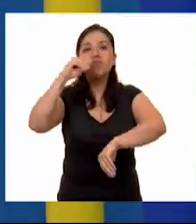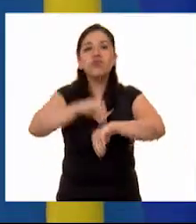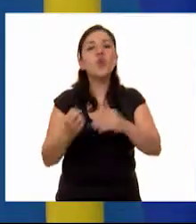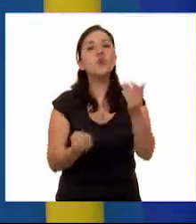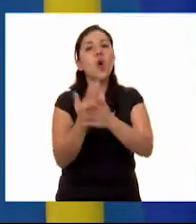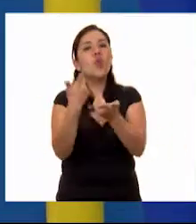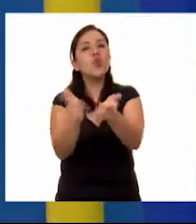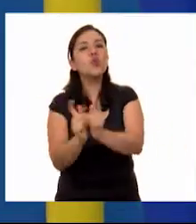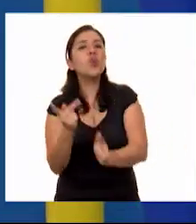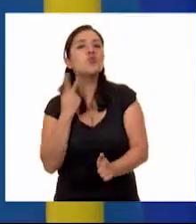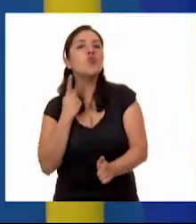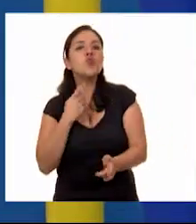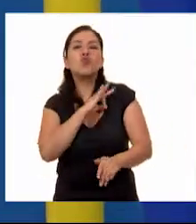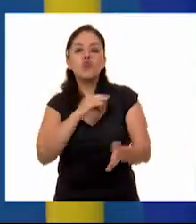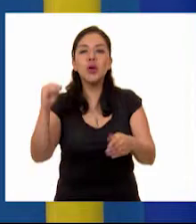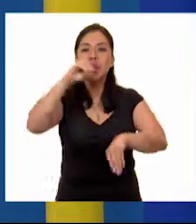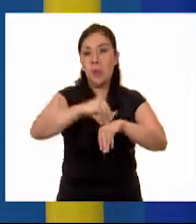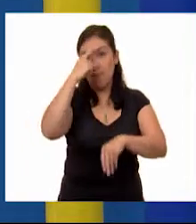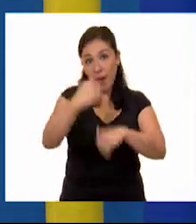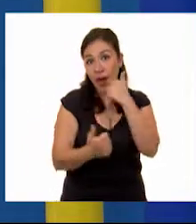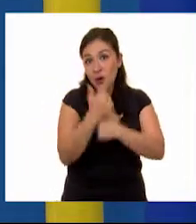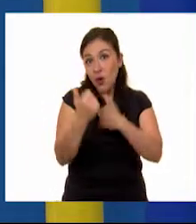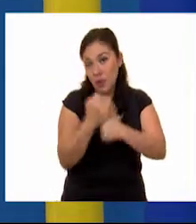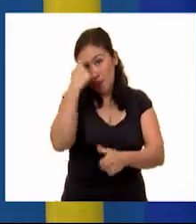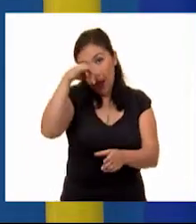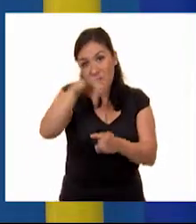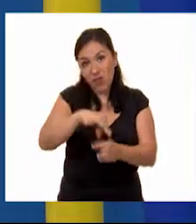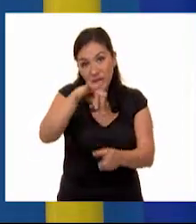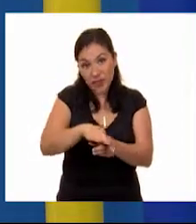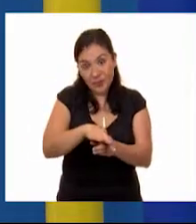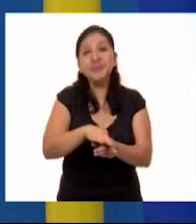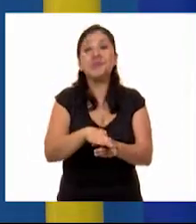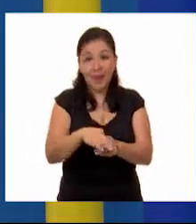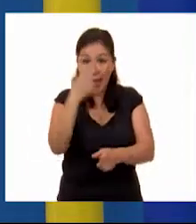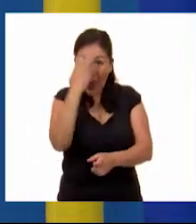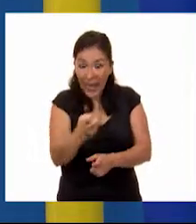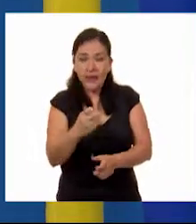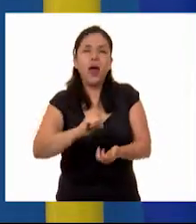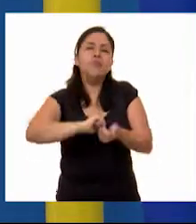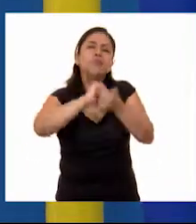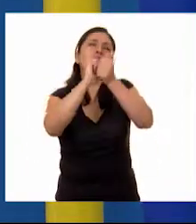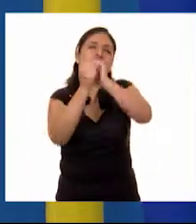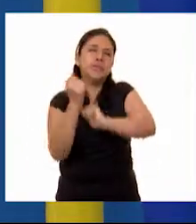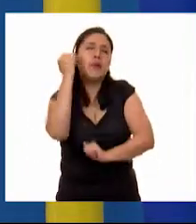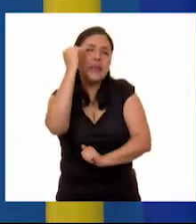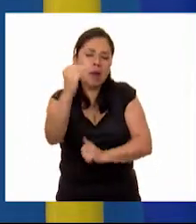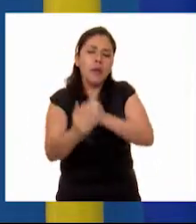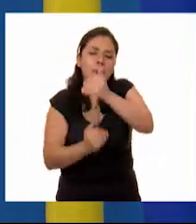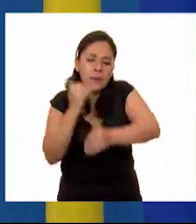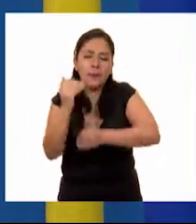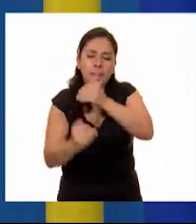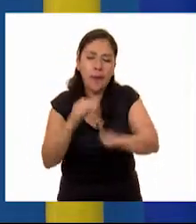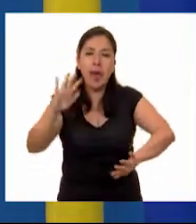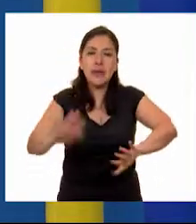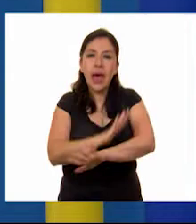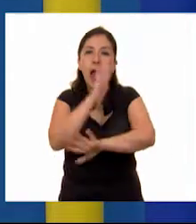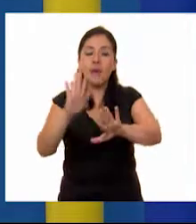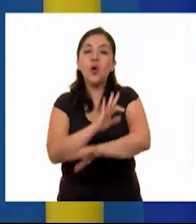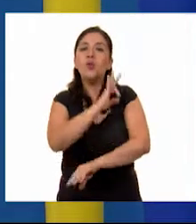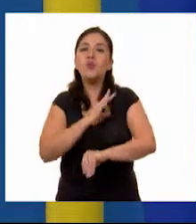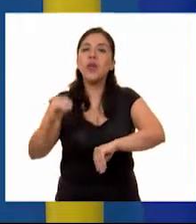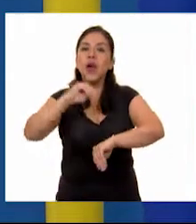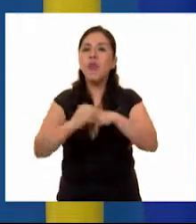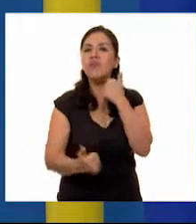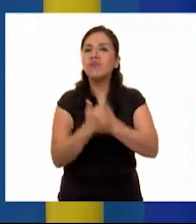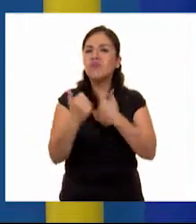de nuevos partidos para que pudieran competir en las elecciones. Y con el paso del tiempo, estas reformas lograron un campo de